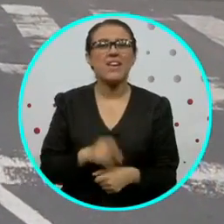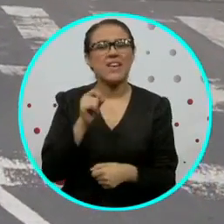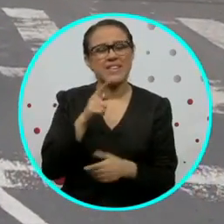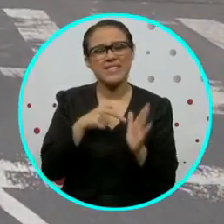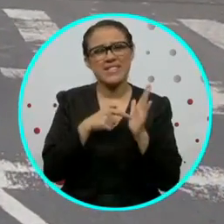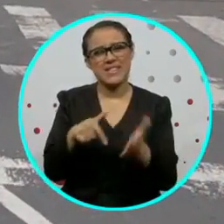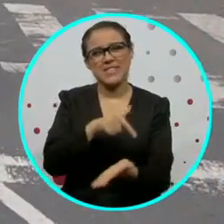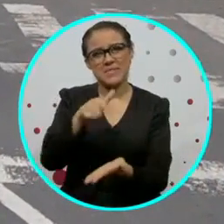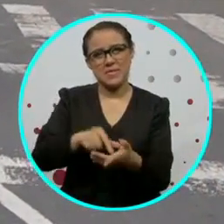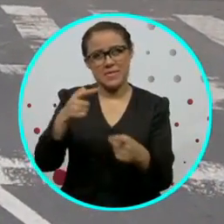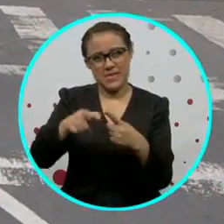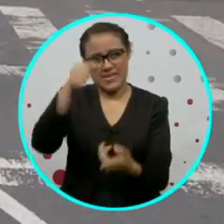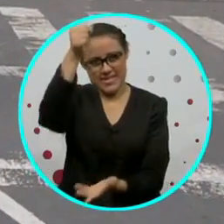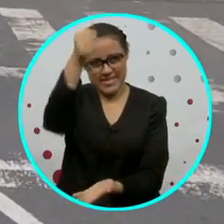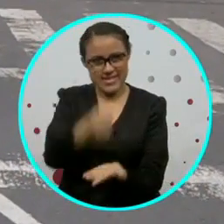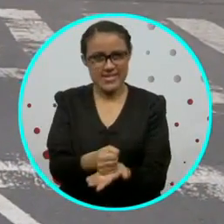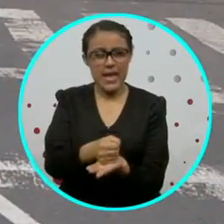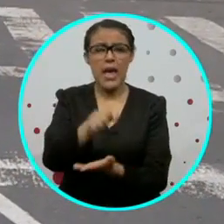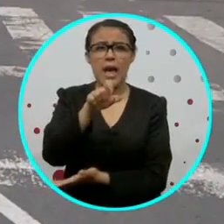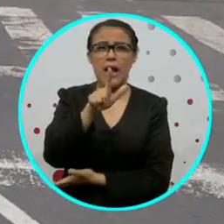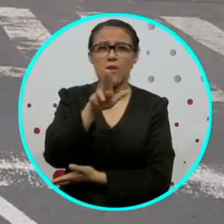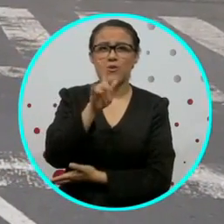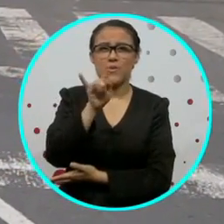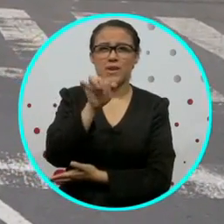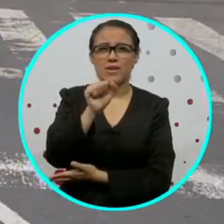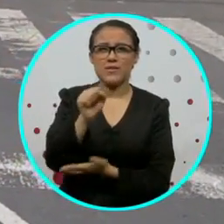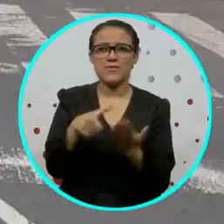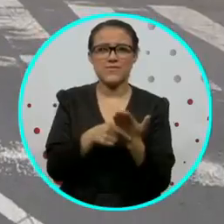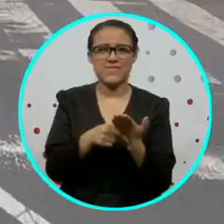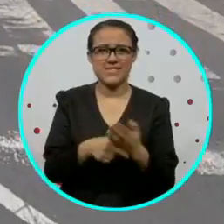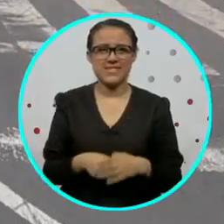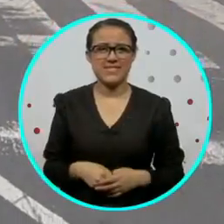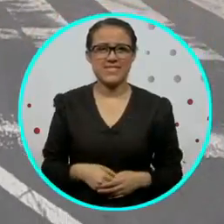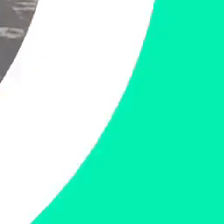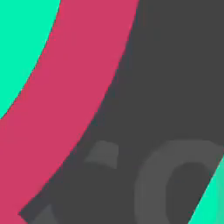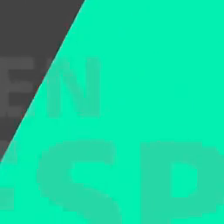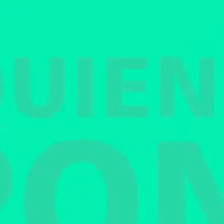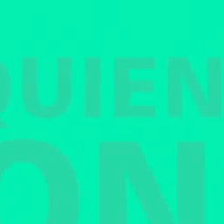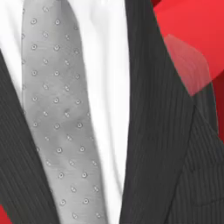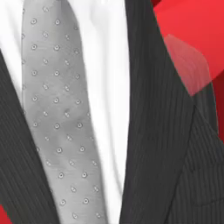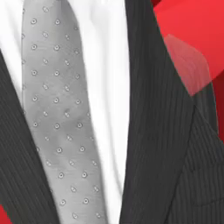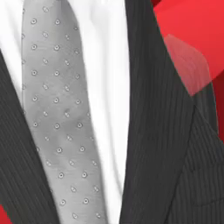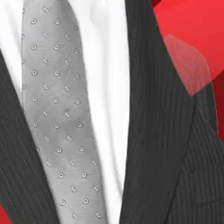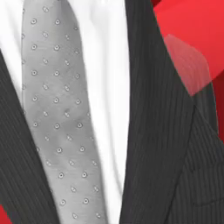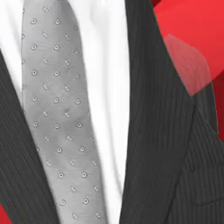quites Twitter y yo voy a seguir reportando para quien corresponda. El Urbanito, mira, que otra vez están viendo aquí.